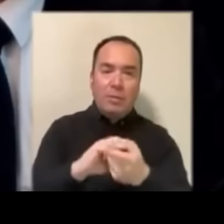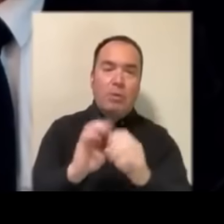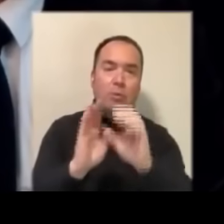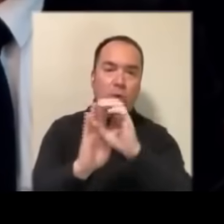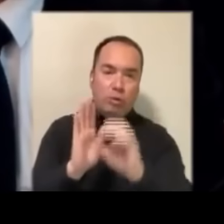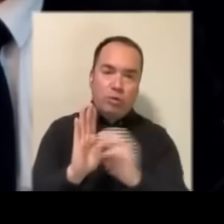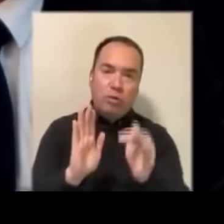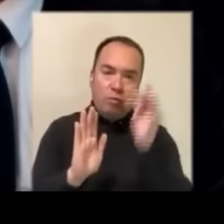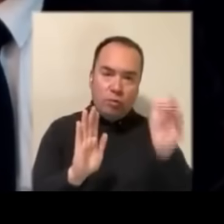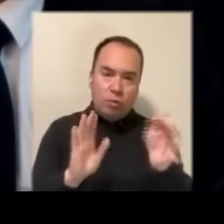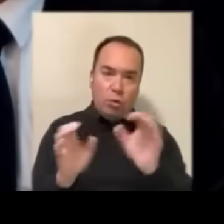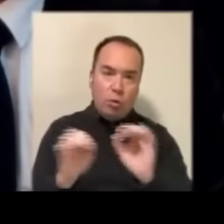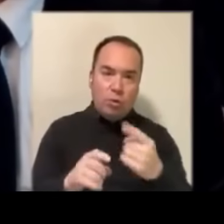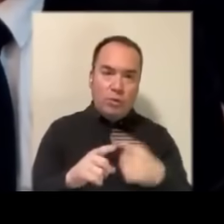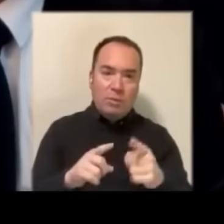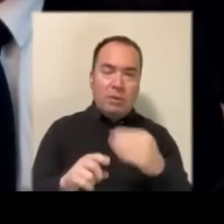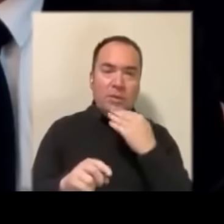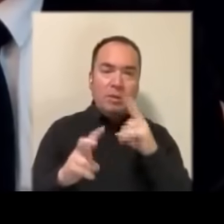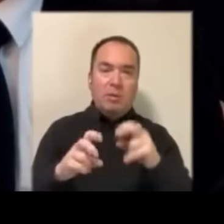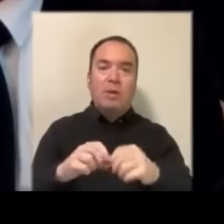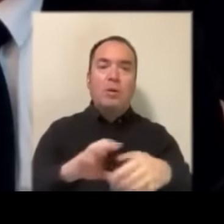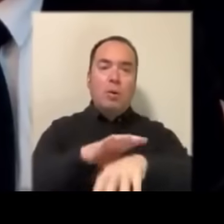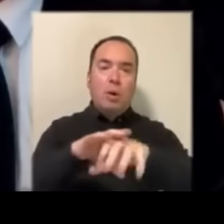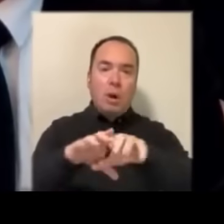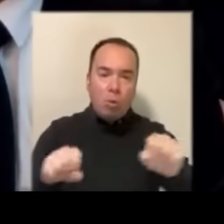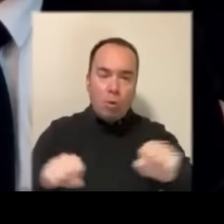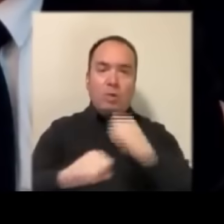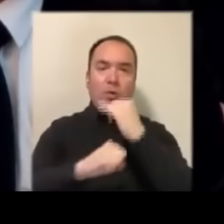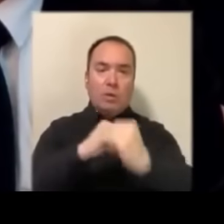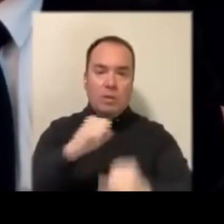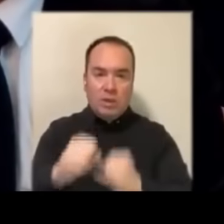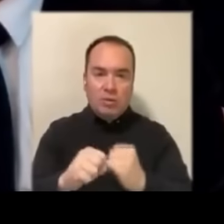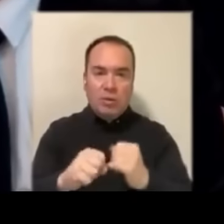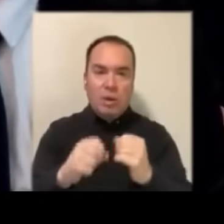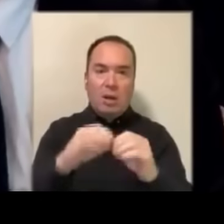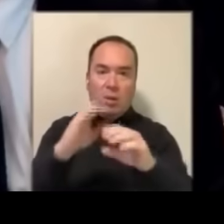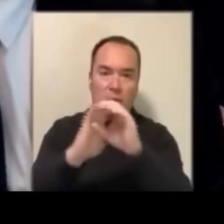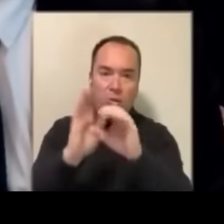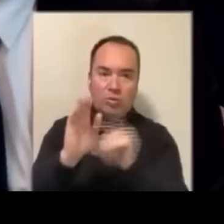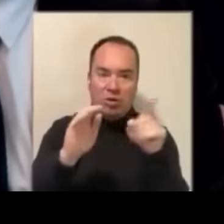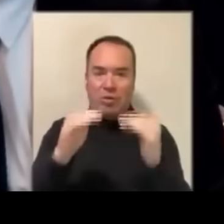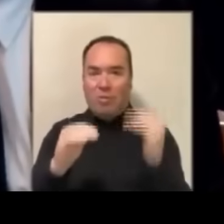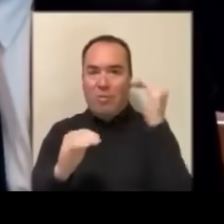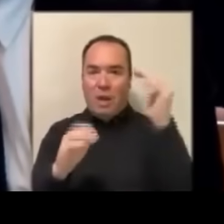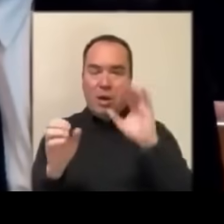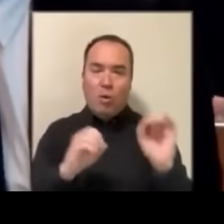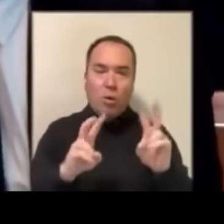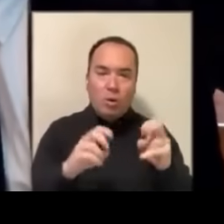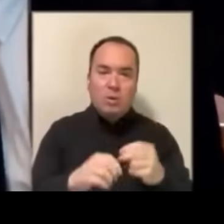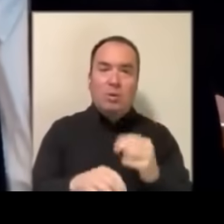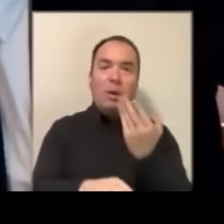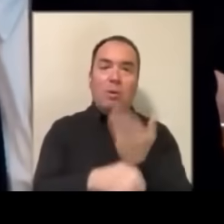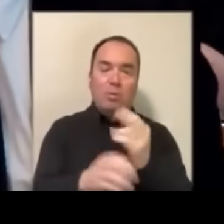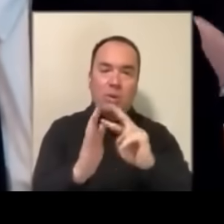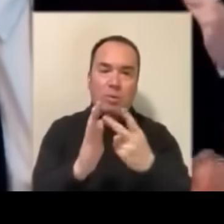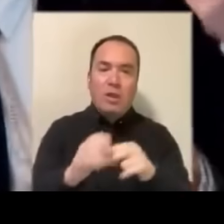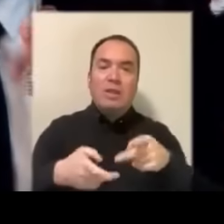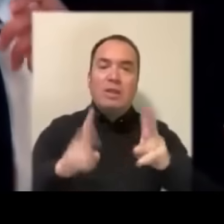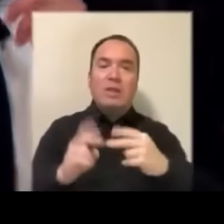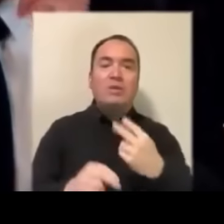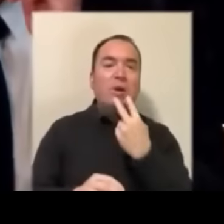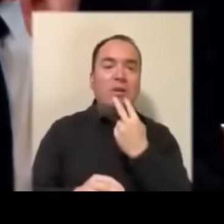la infraconstitucionalidad de los tratados internacionales o las aprensiones que levantar nuestra enmienda sobre el derecho a la vida que fueron mal interpretadas